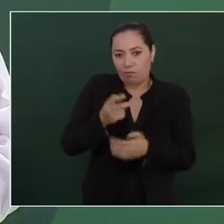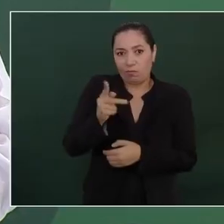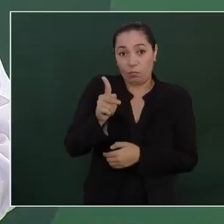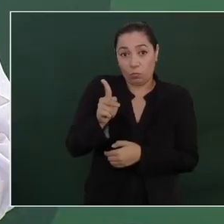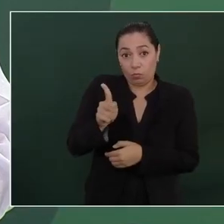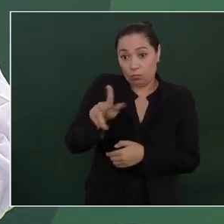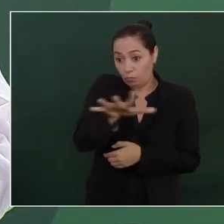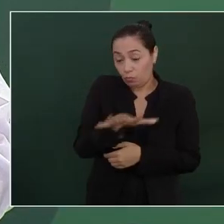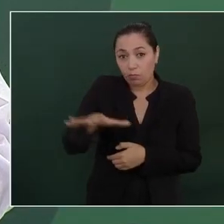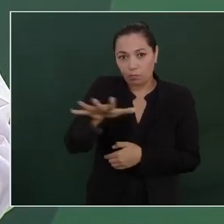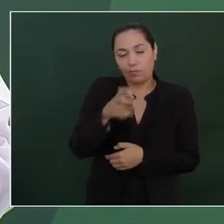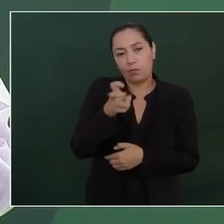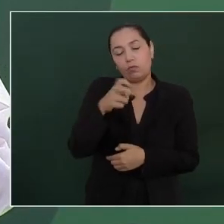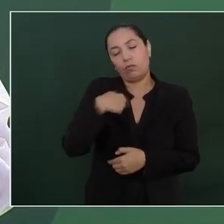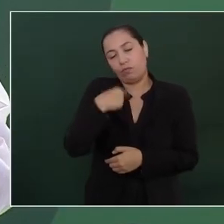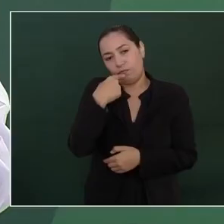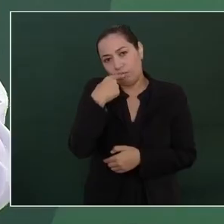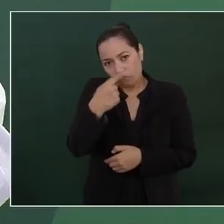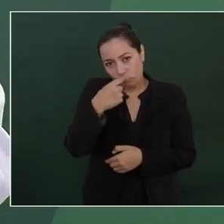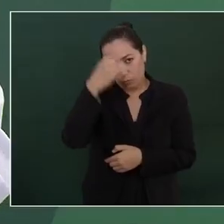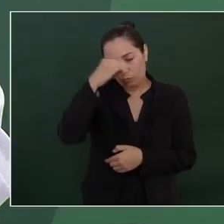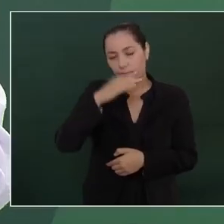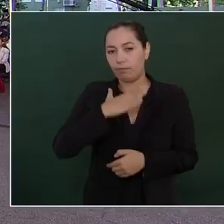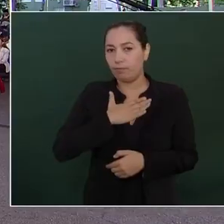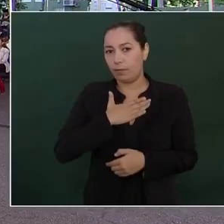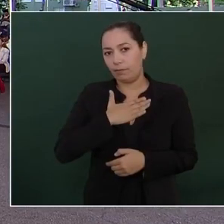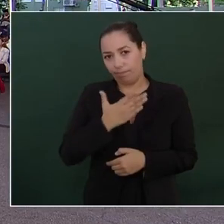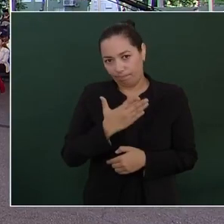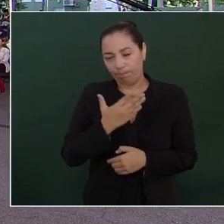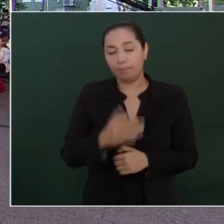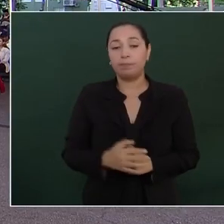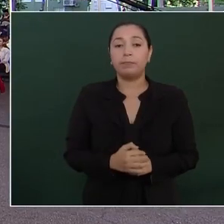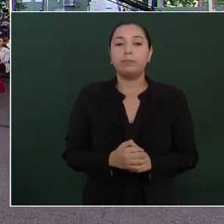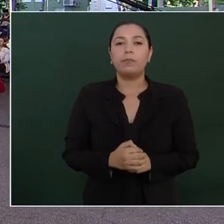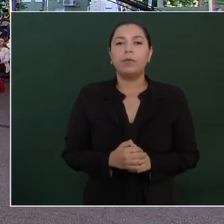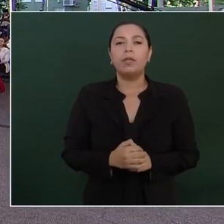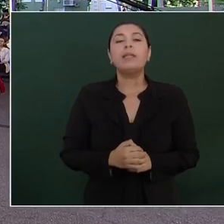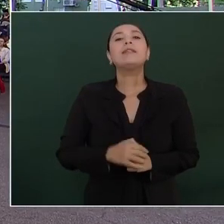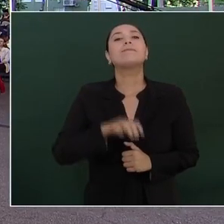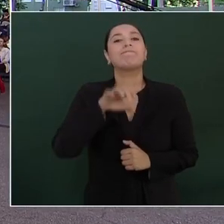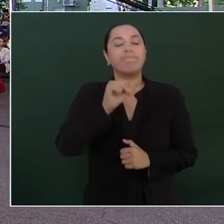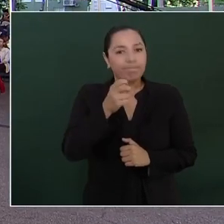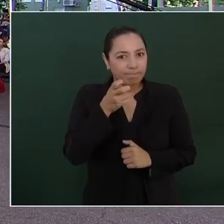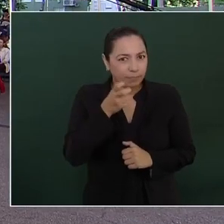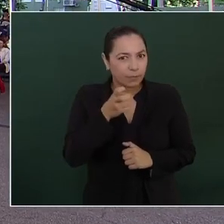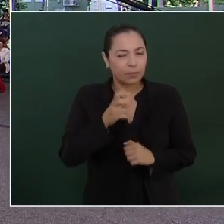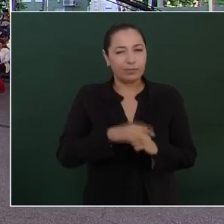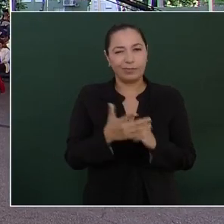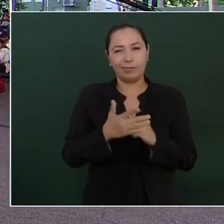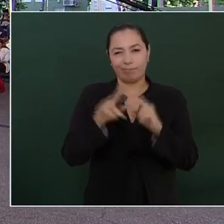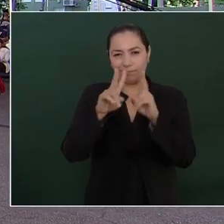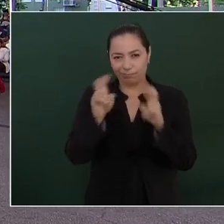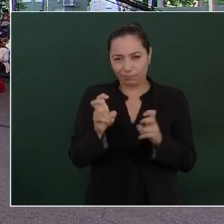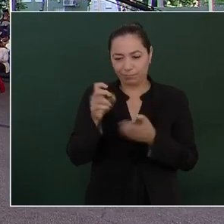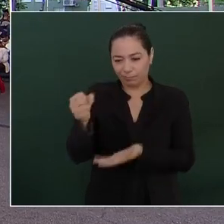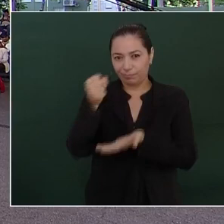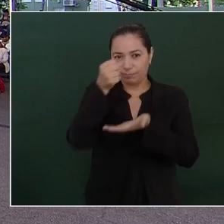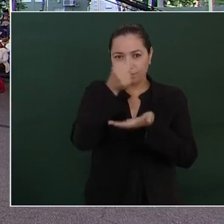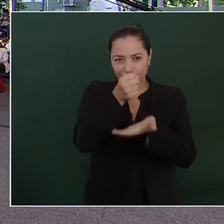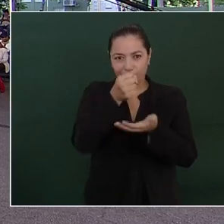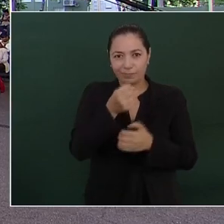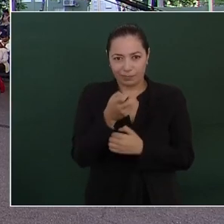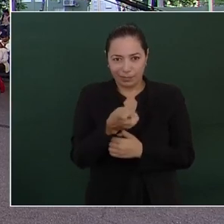Eso es lo que yo puedo opinar al respecto. Precisamente en ese tema del presupuesto, las